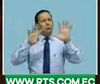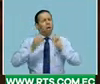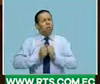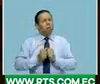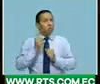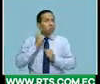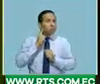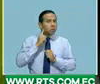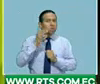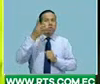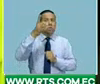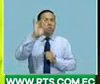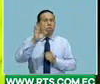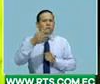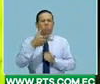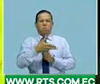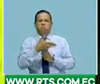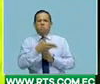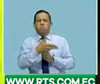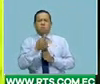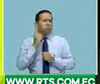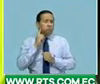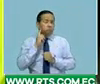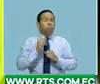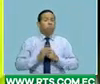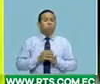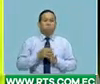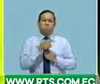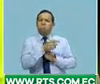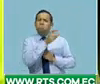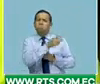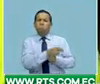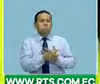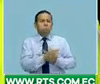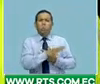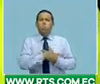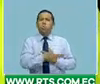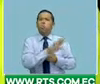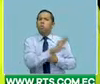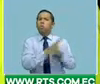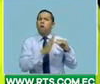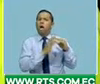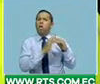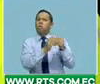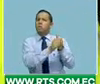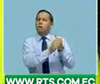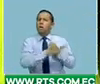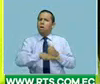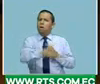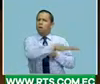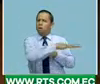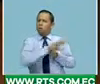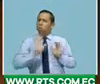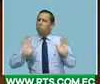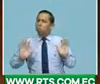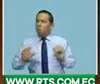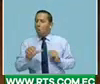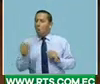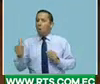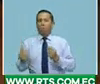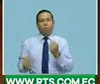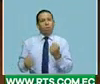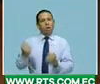18 disparos. Este individuo se encontraba prácticamente en su barrio, en su sector. Llega un vehículo, una